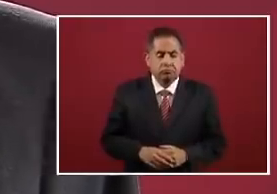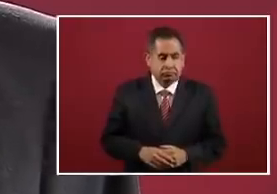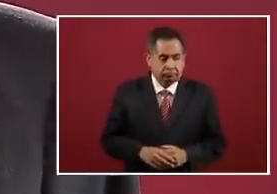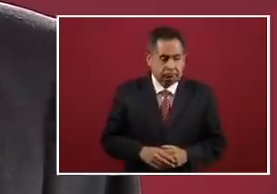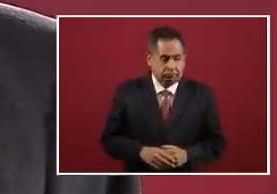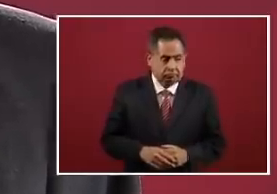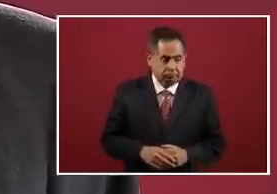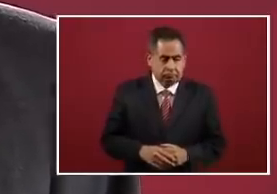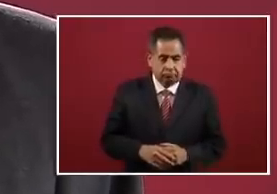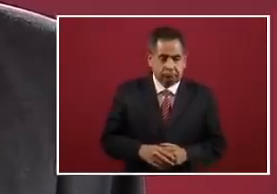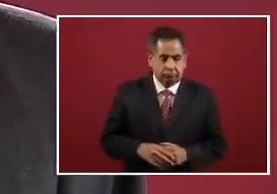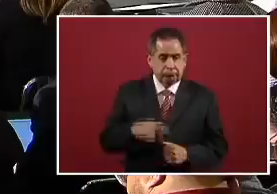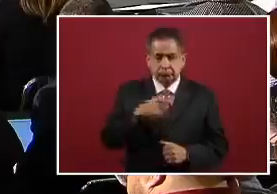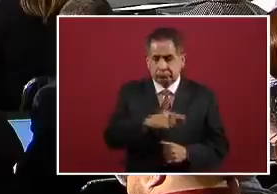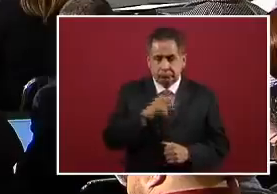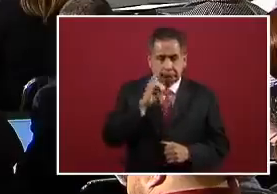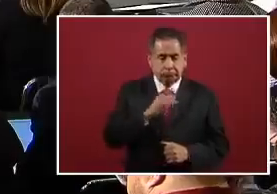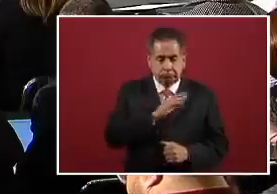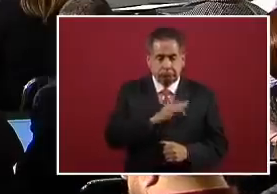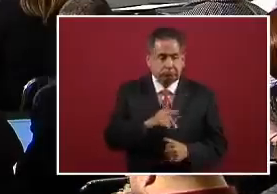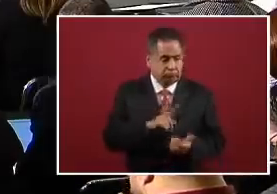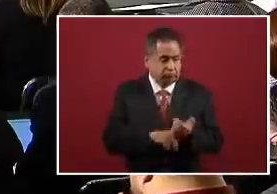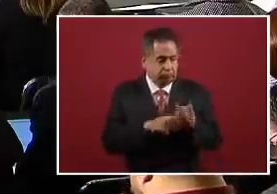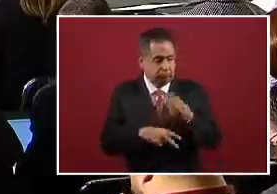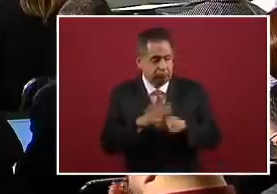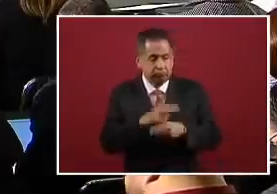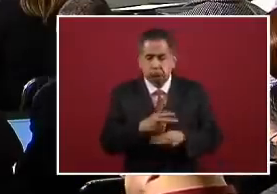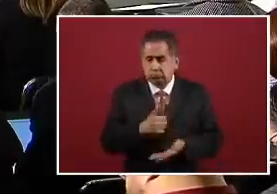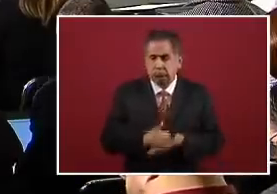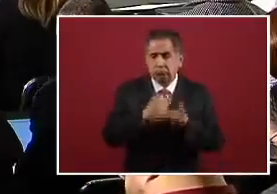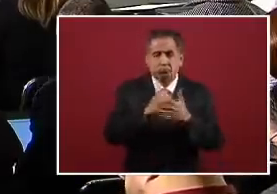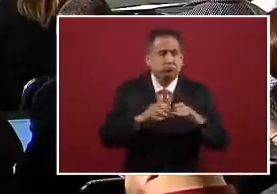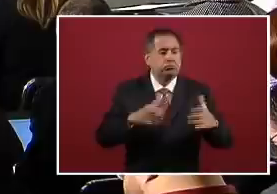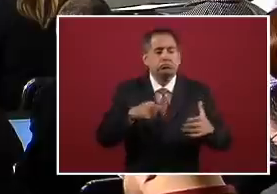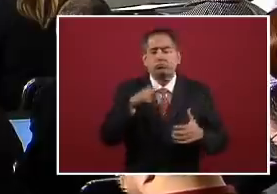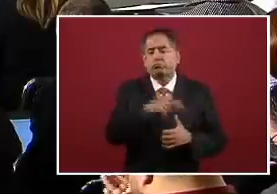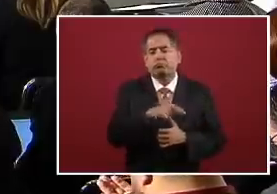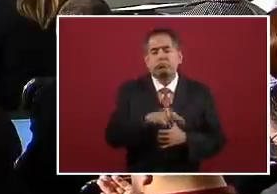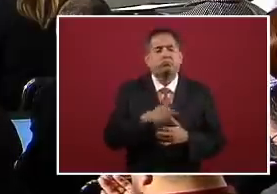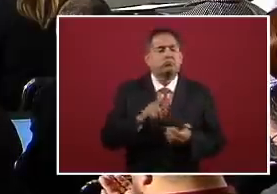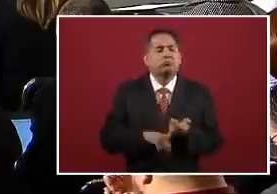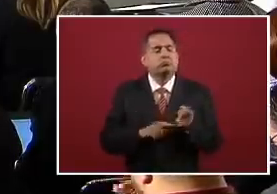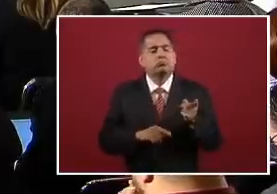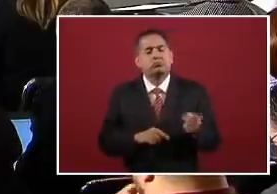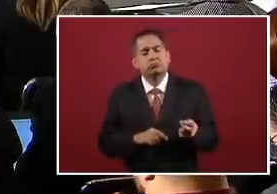se puede llevar a cabo una obra de